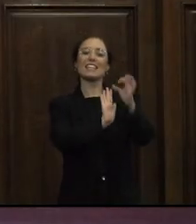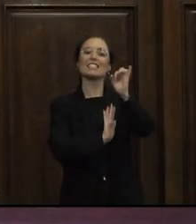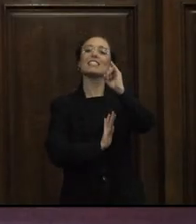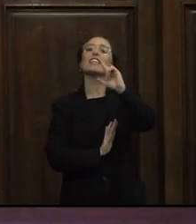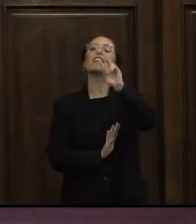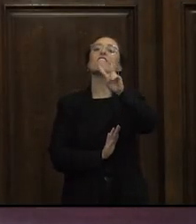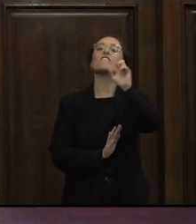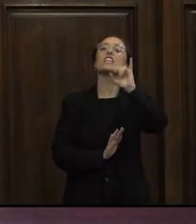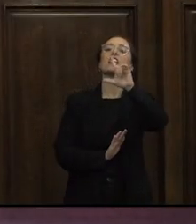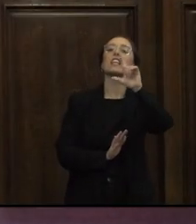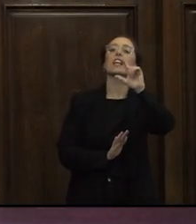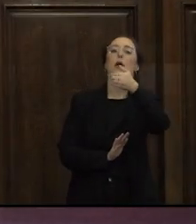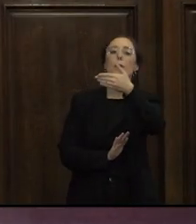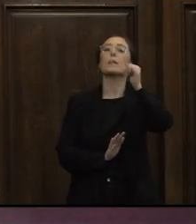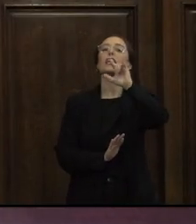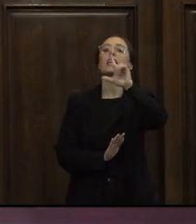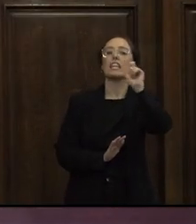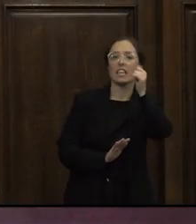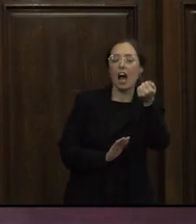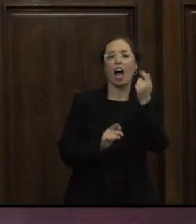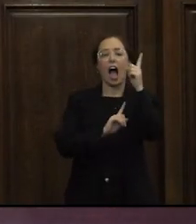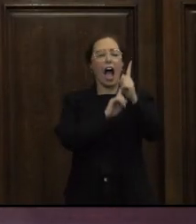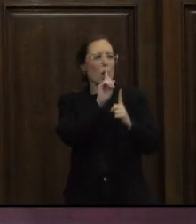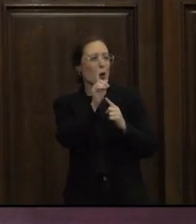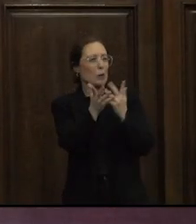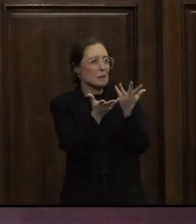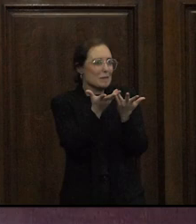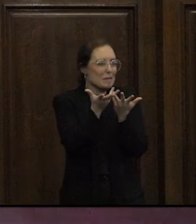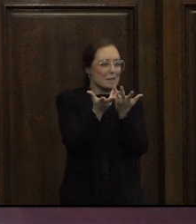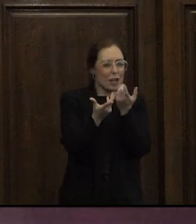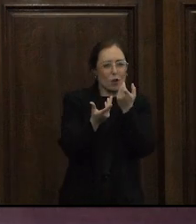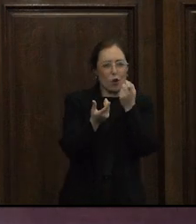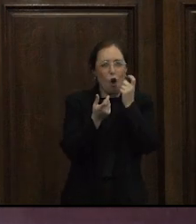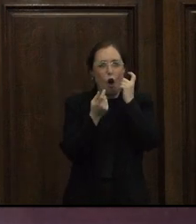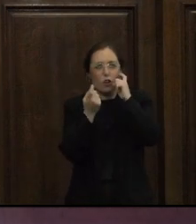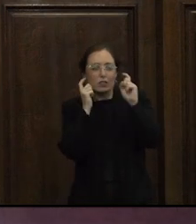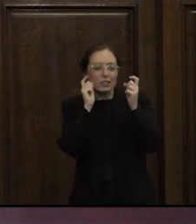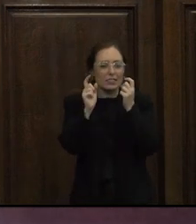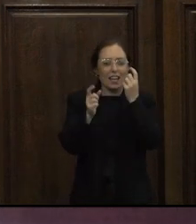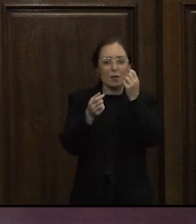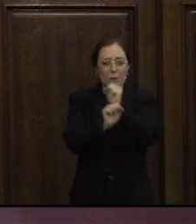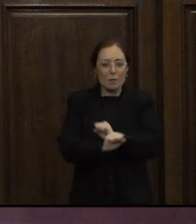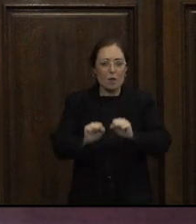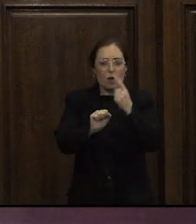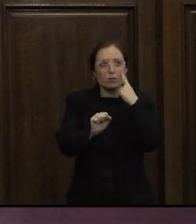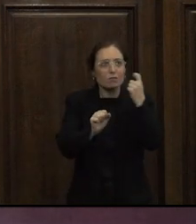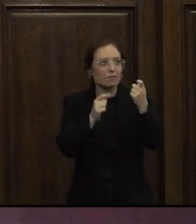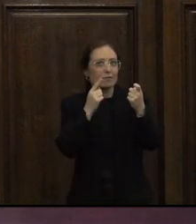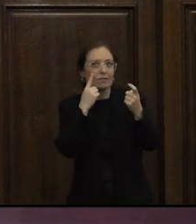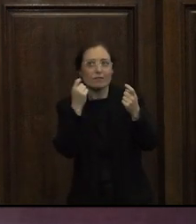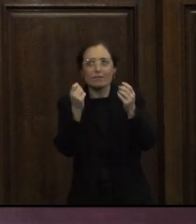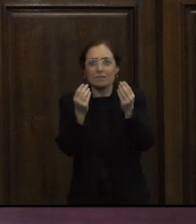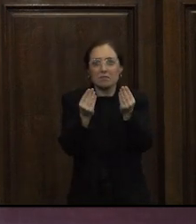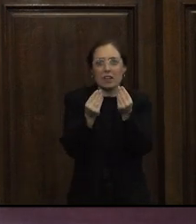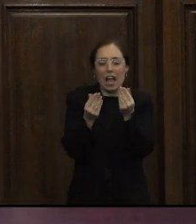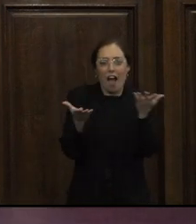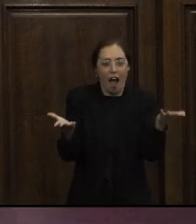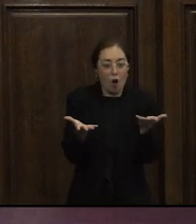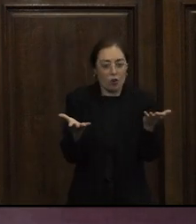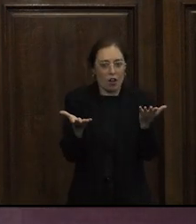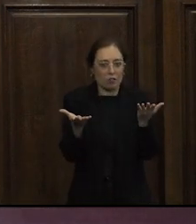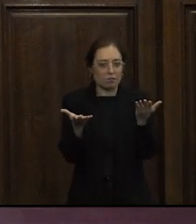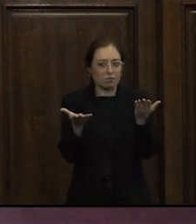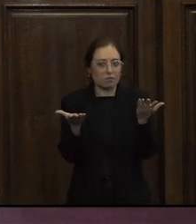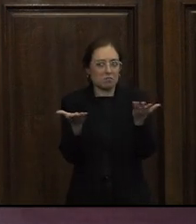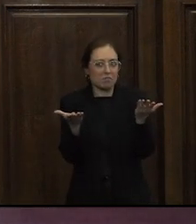que algunas contraseñas como para identificar lo que nos espera